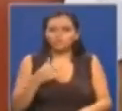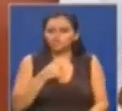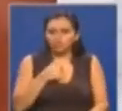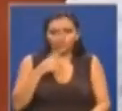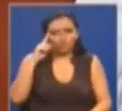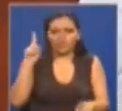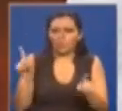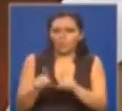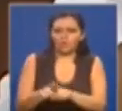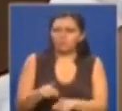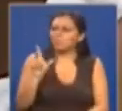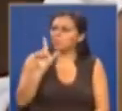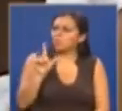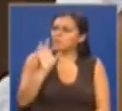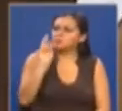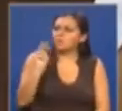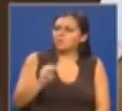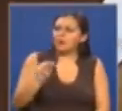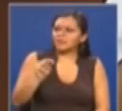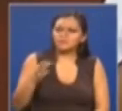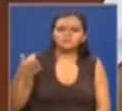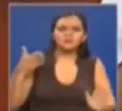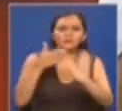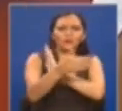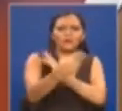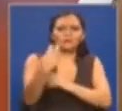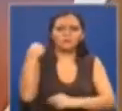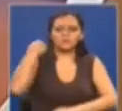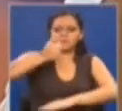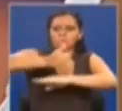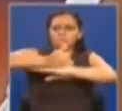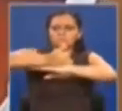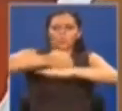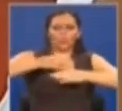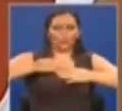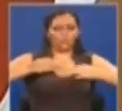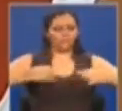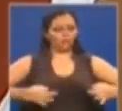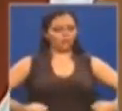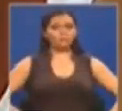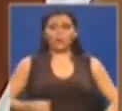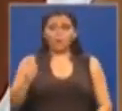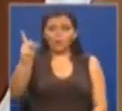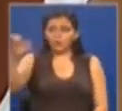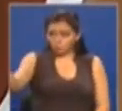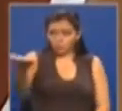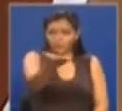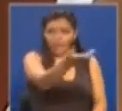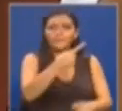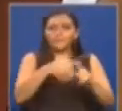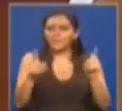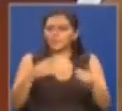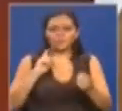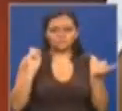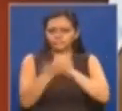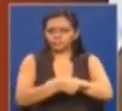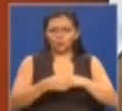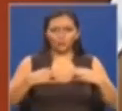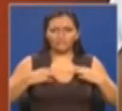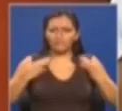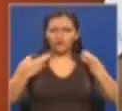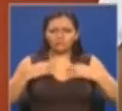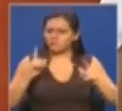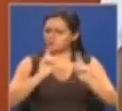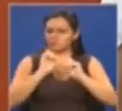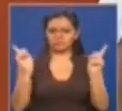pasó lunes o martes, cuando fueron todos los altos oficiales de uniforme. Pueden ir de civiles si quieren